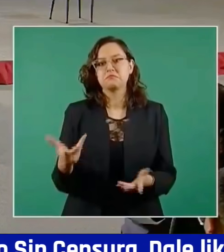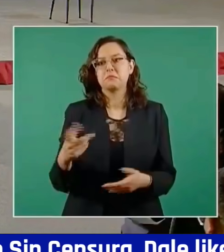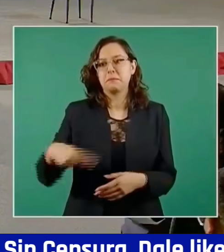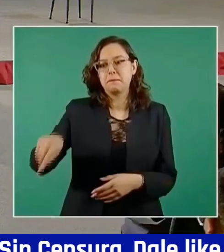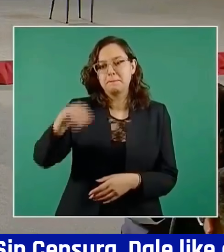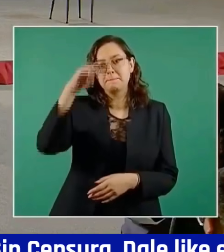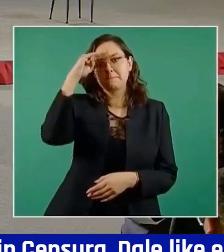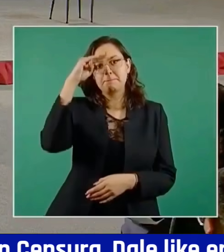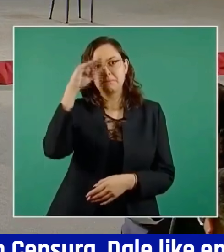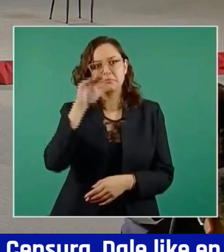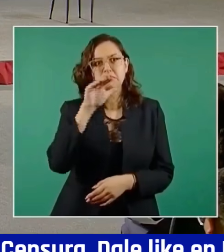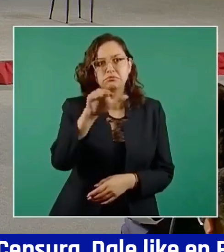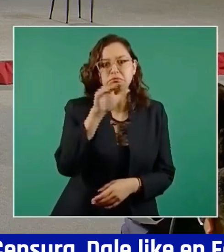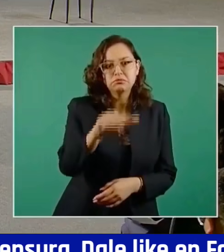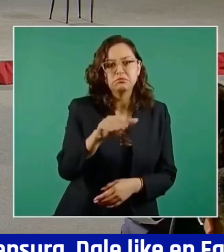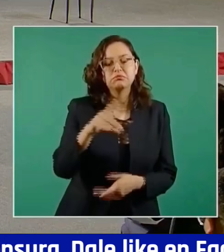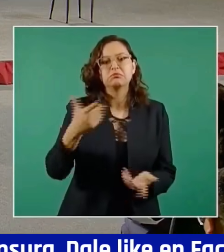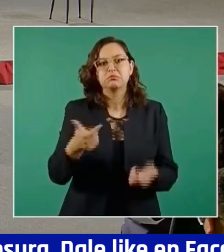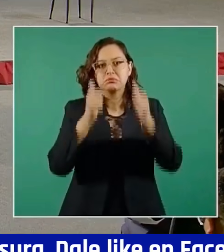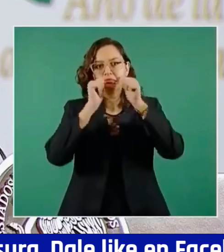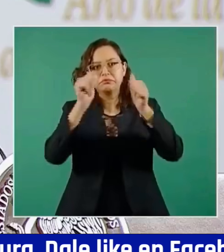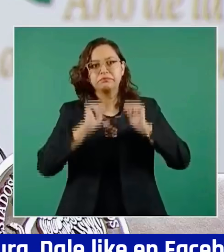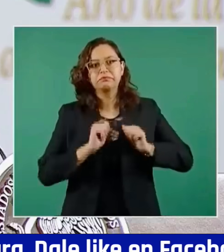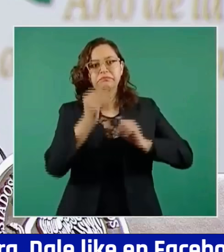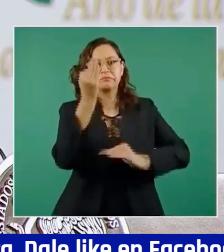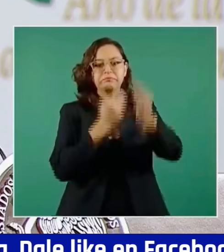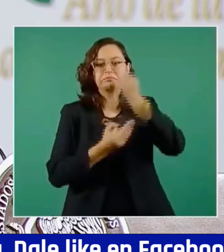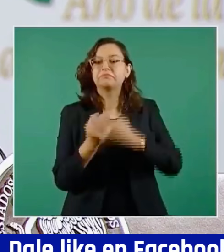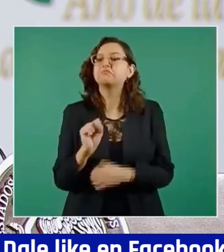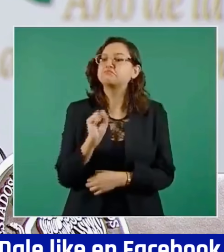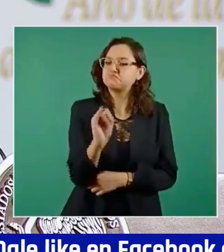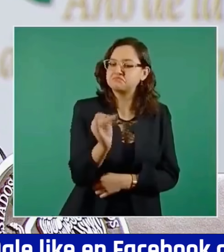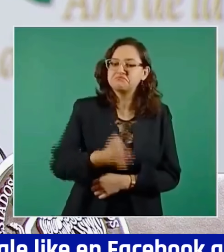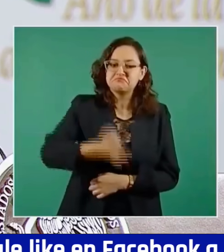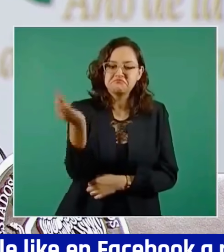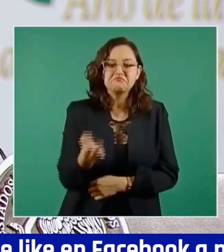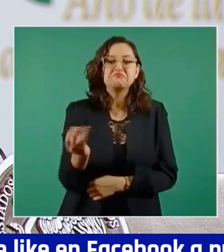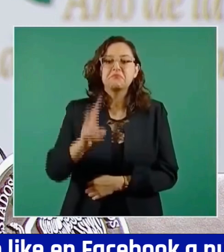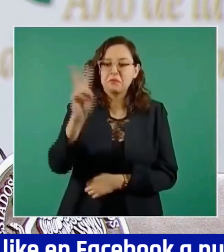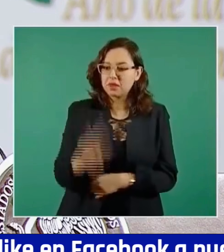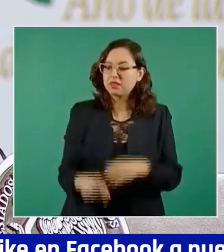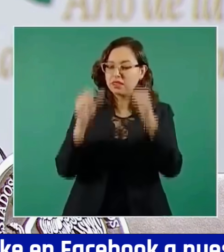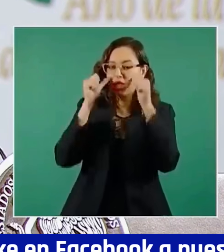atendieran en un servicio de salud y fueron efectivamente atendidos el